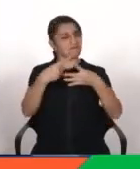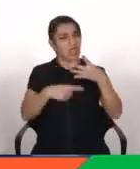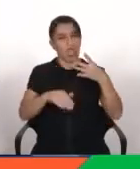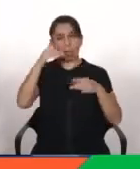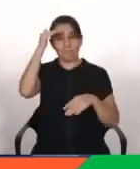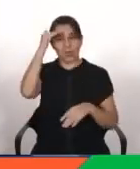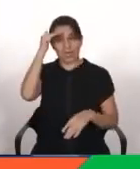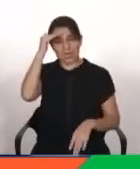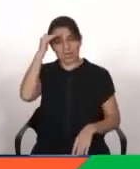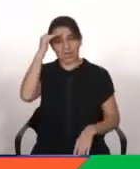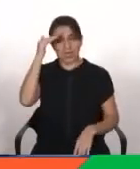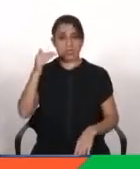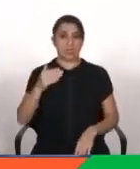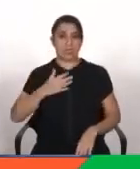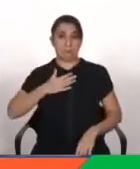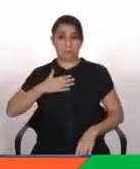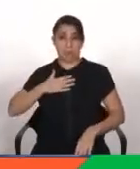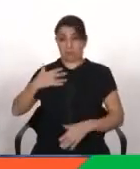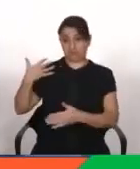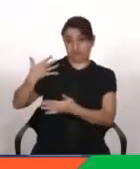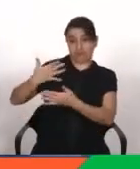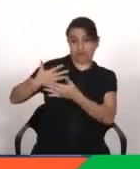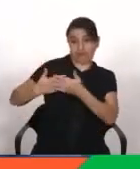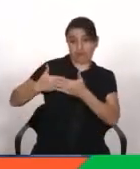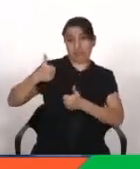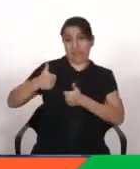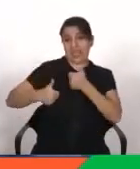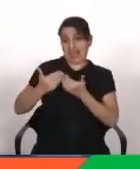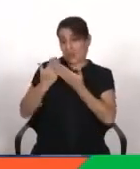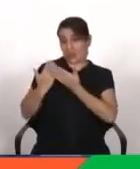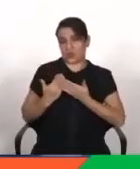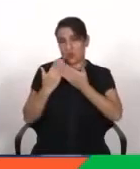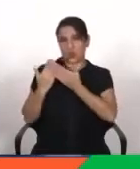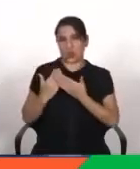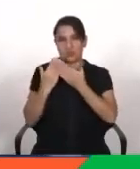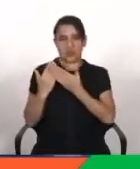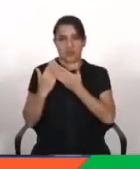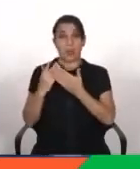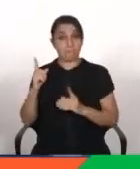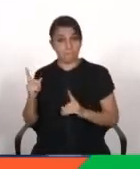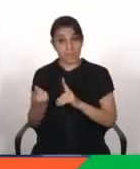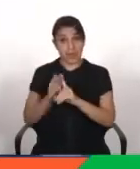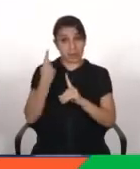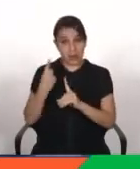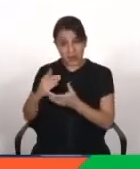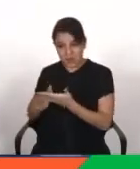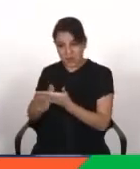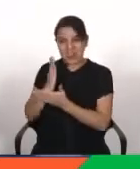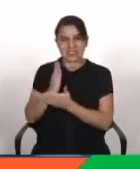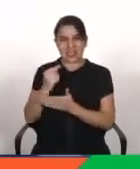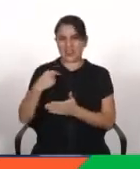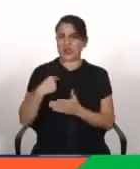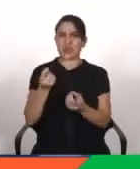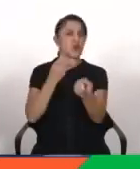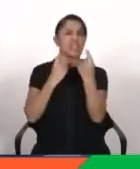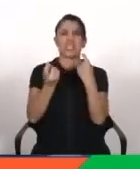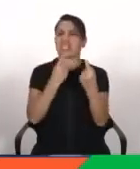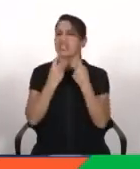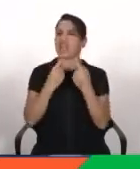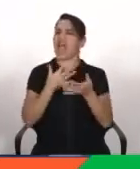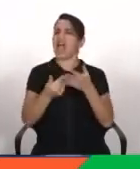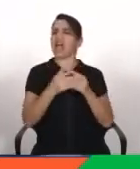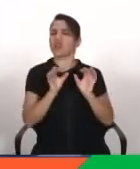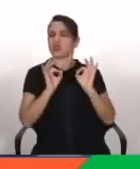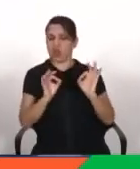más a lo largo de mi carrera, que en el primer momento como que uno lo naturaliza y uno dice, ah, sí, sí, tiene que ser por